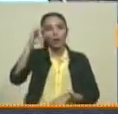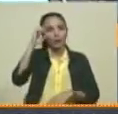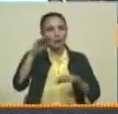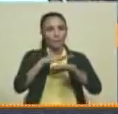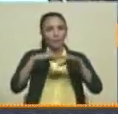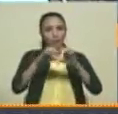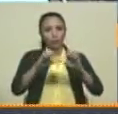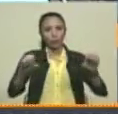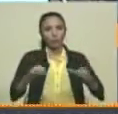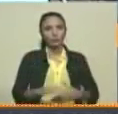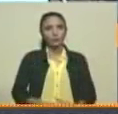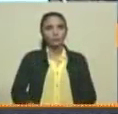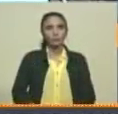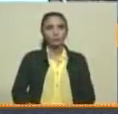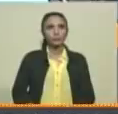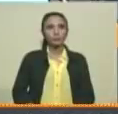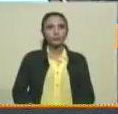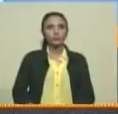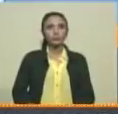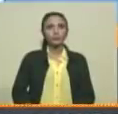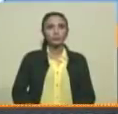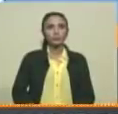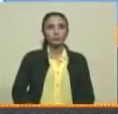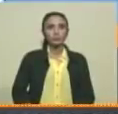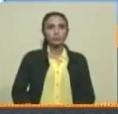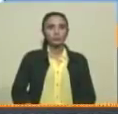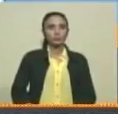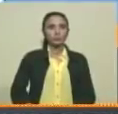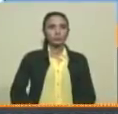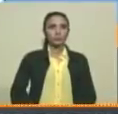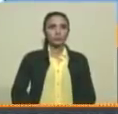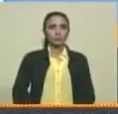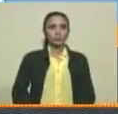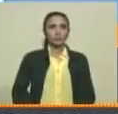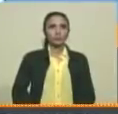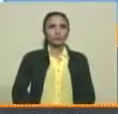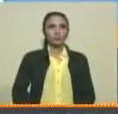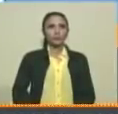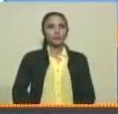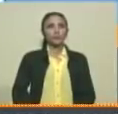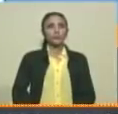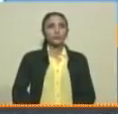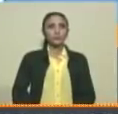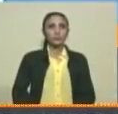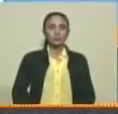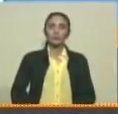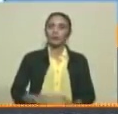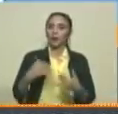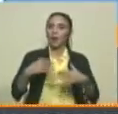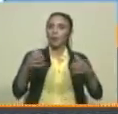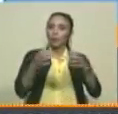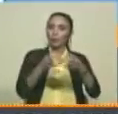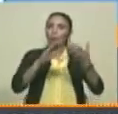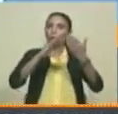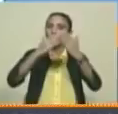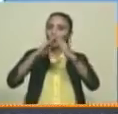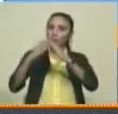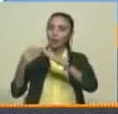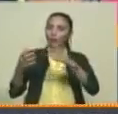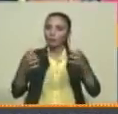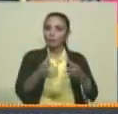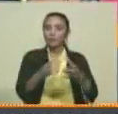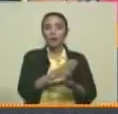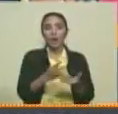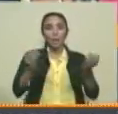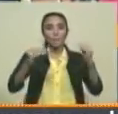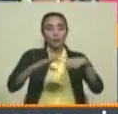Agua, con el equipo nacional de los comuneros, y ventilemos